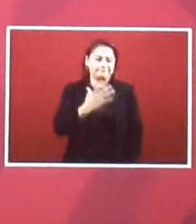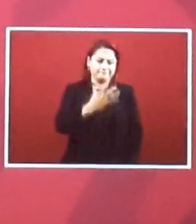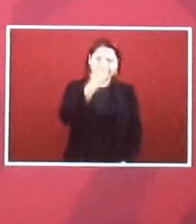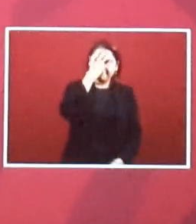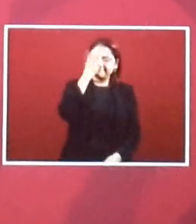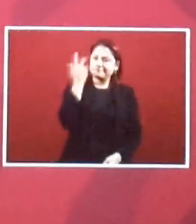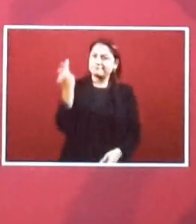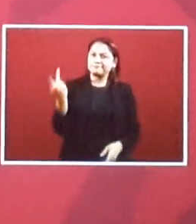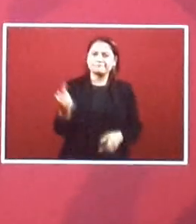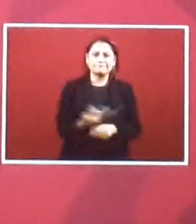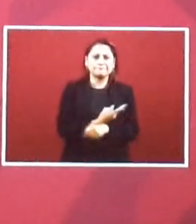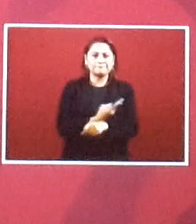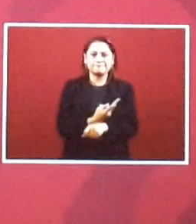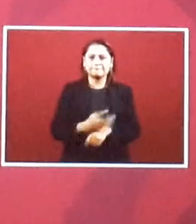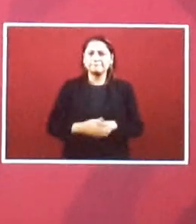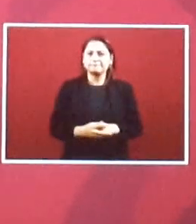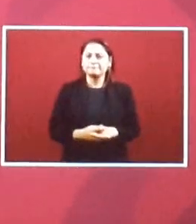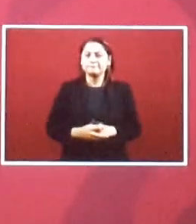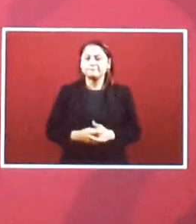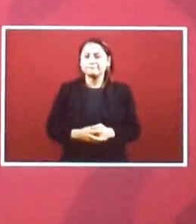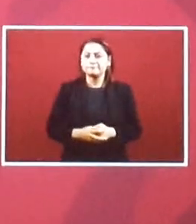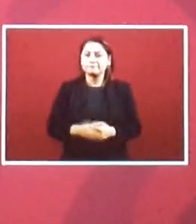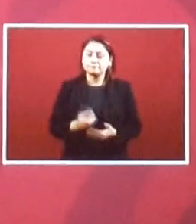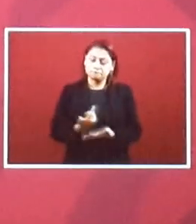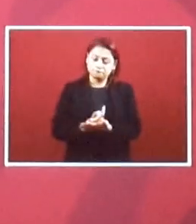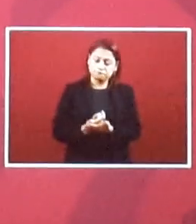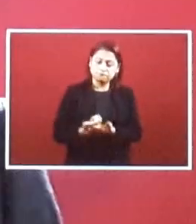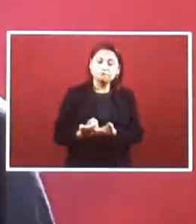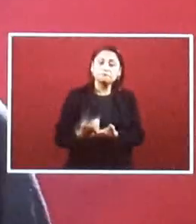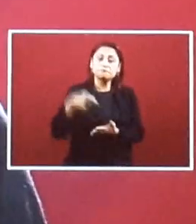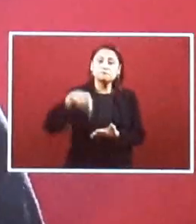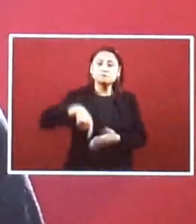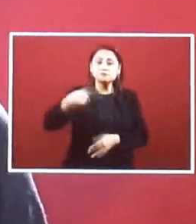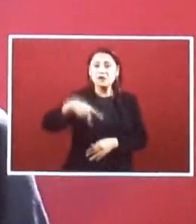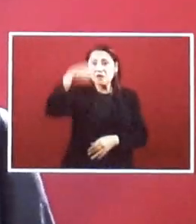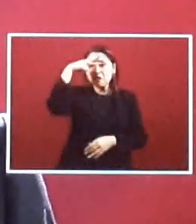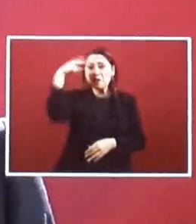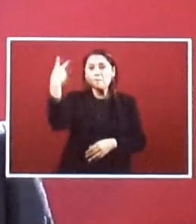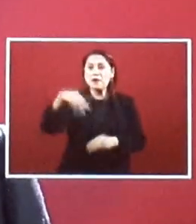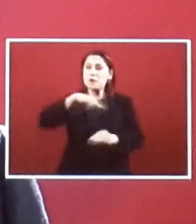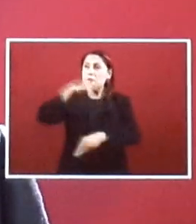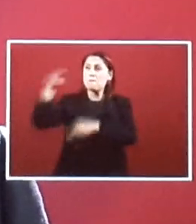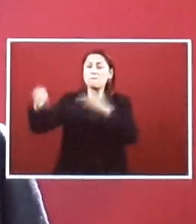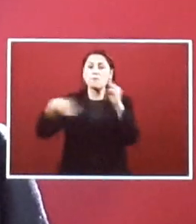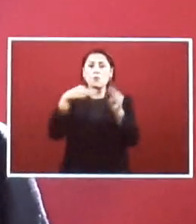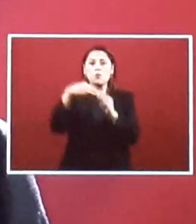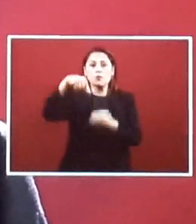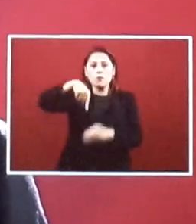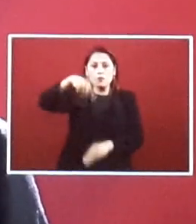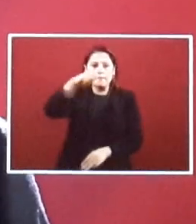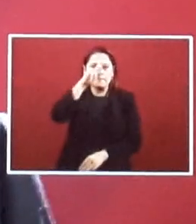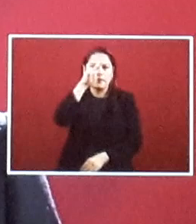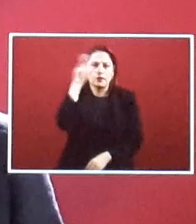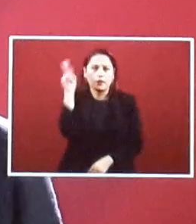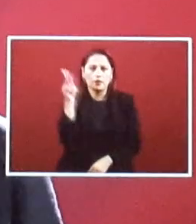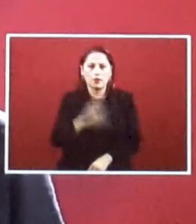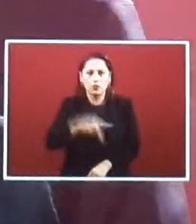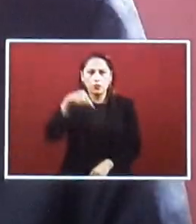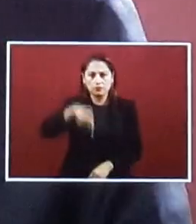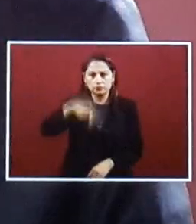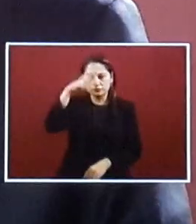inhumano que el salario en México sea de los más bajos del mundo, que